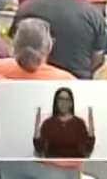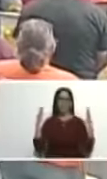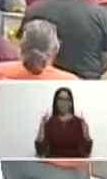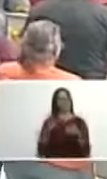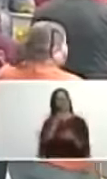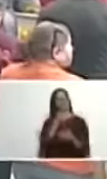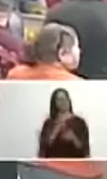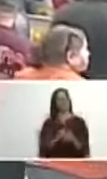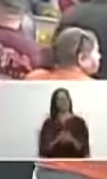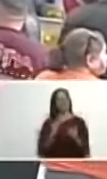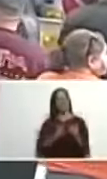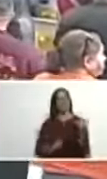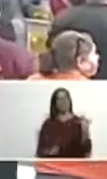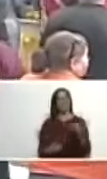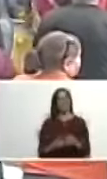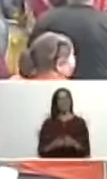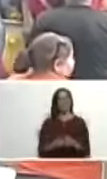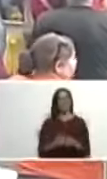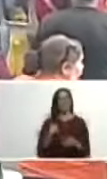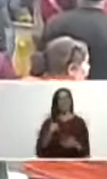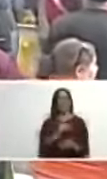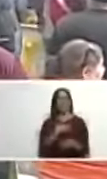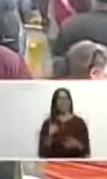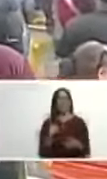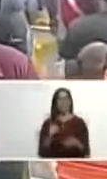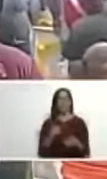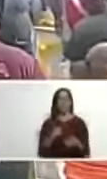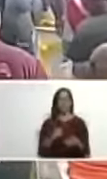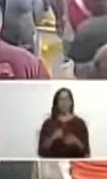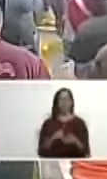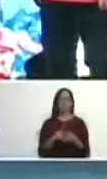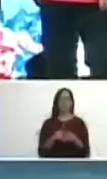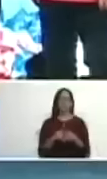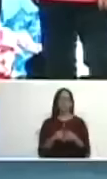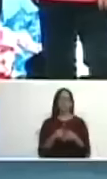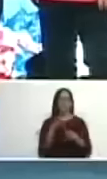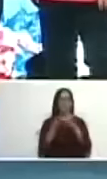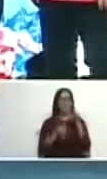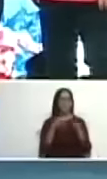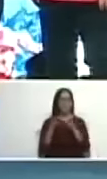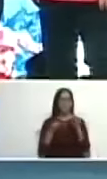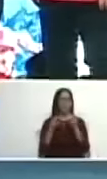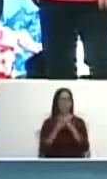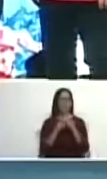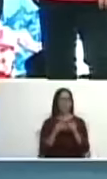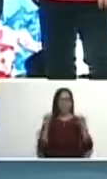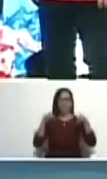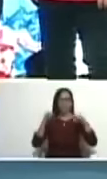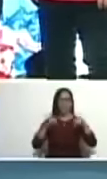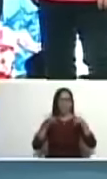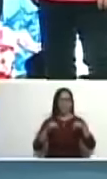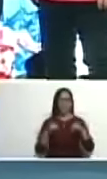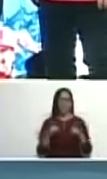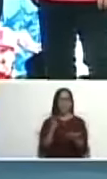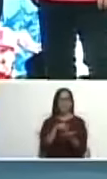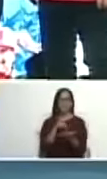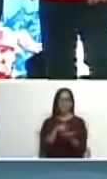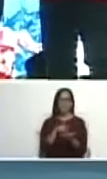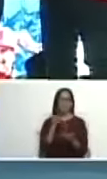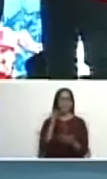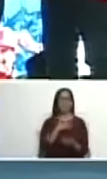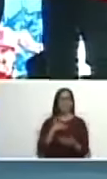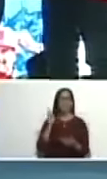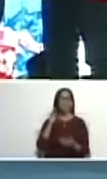Bueno, presidente, yo quiero interpretar a todas y a todos aquí presentes. Y quiero que usted sepa,